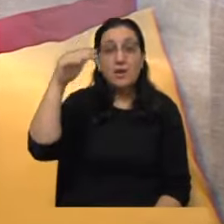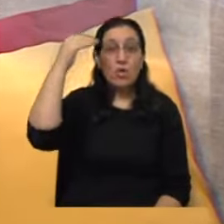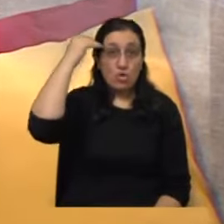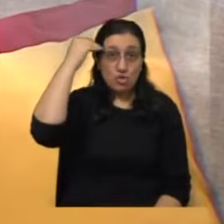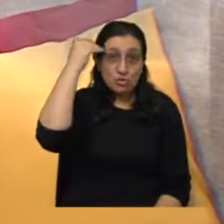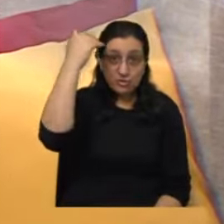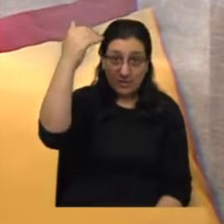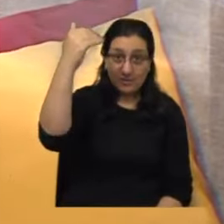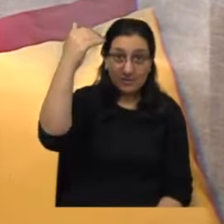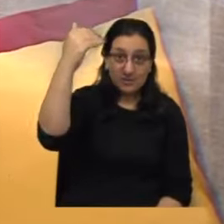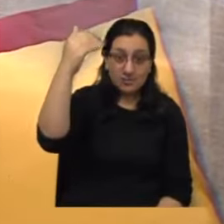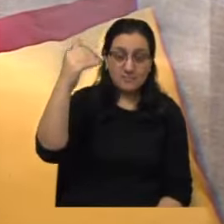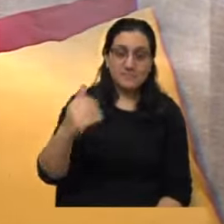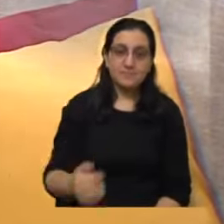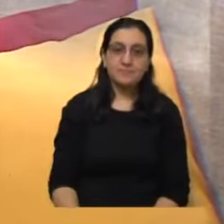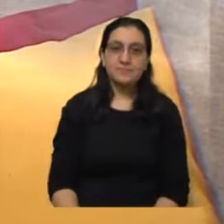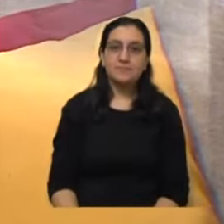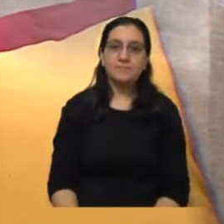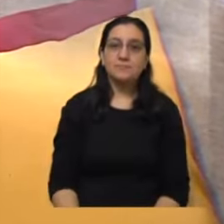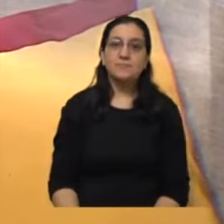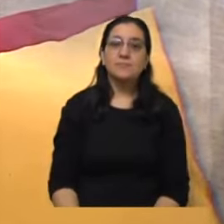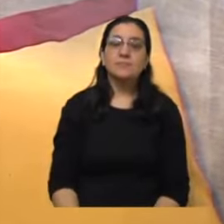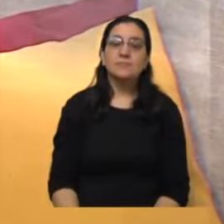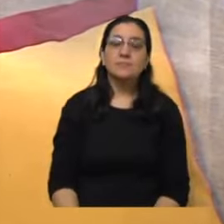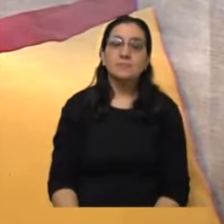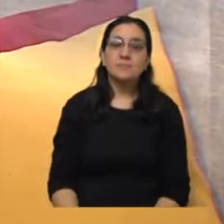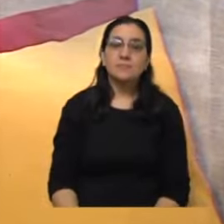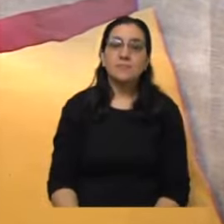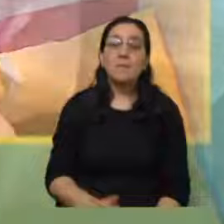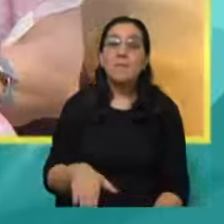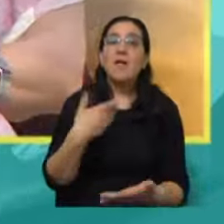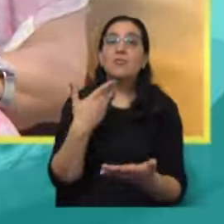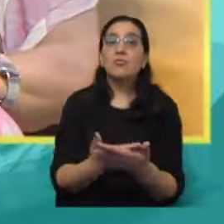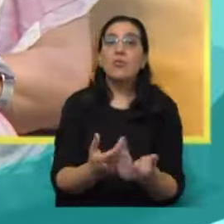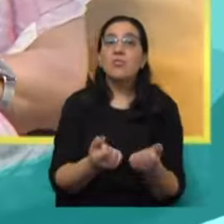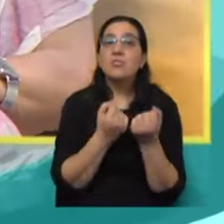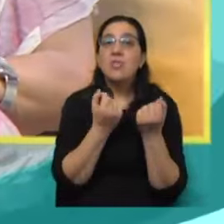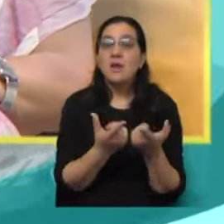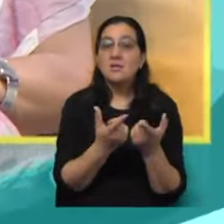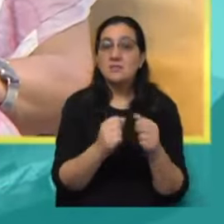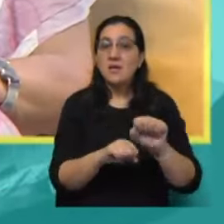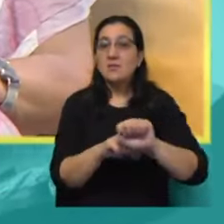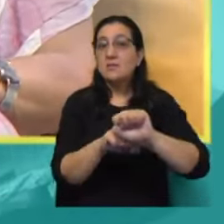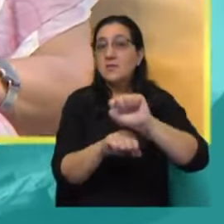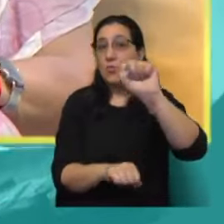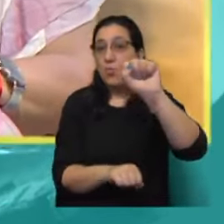docentes, esta administración puso sobre la mesa darles el título de